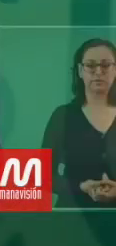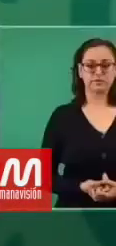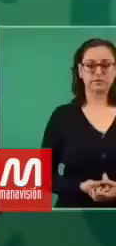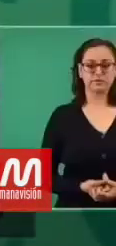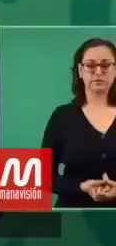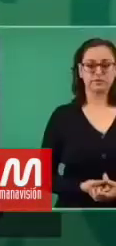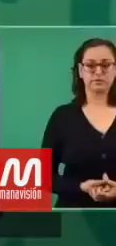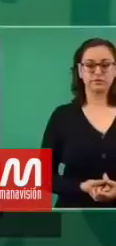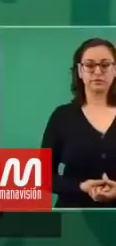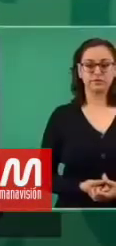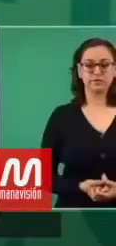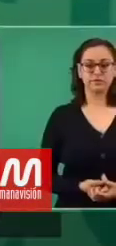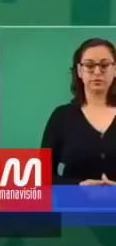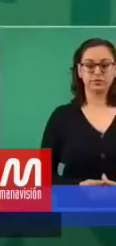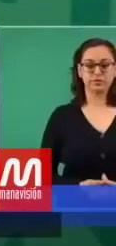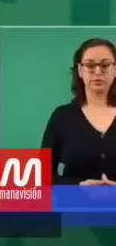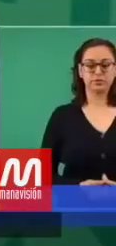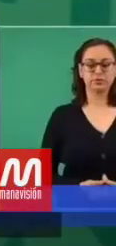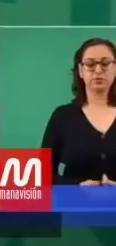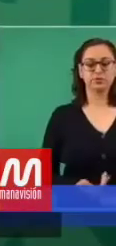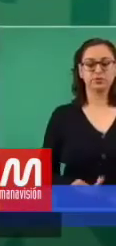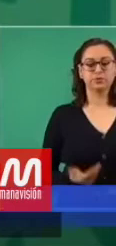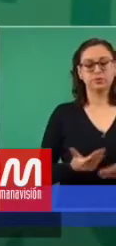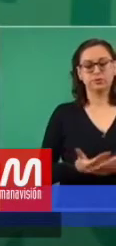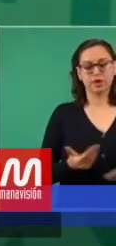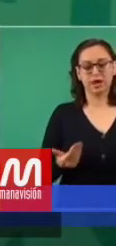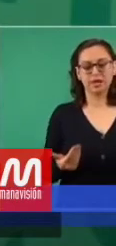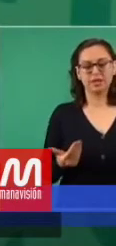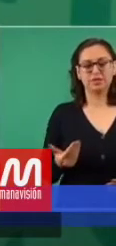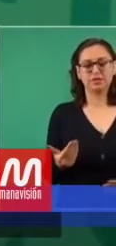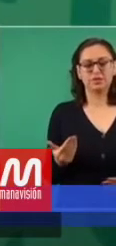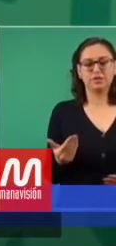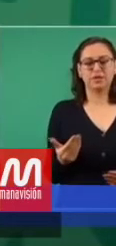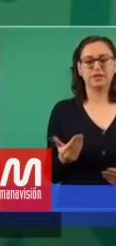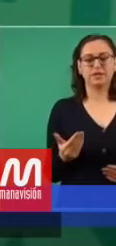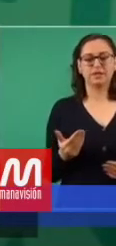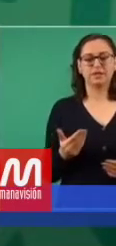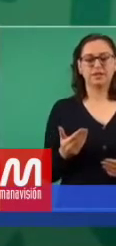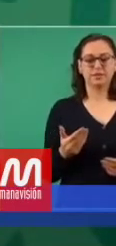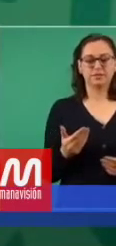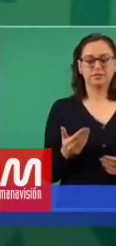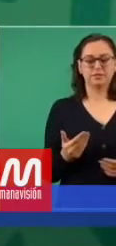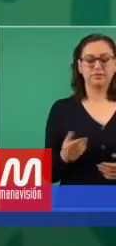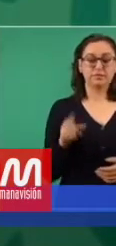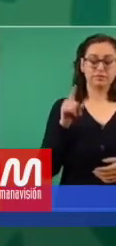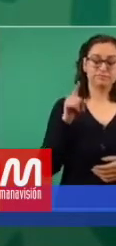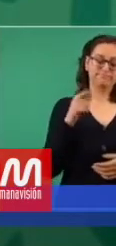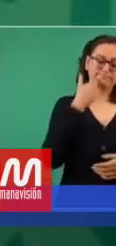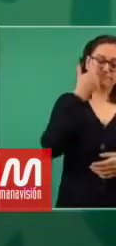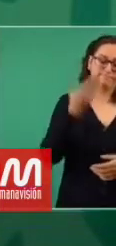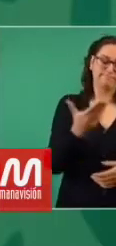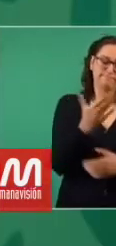un abrazó al pueblo de haití